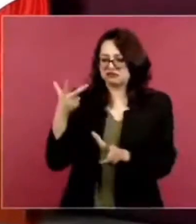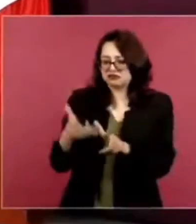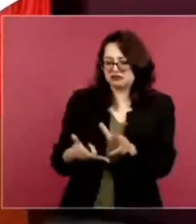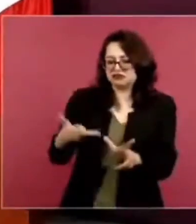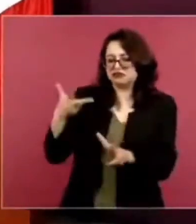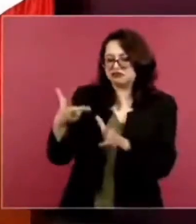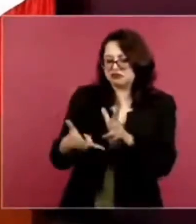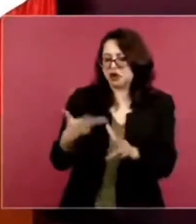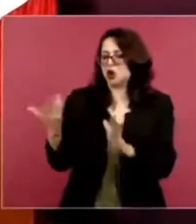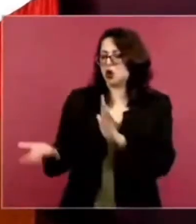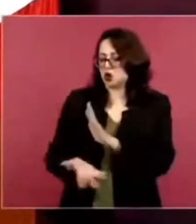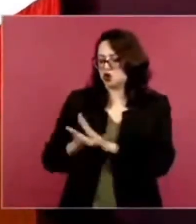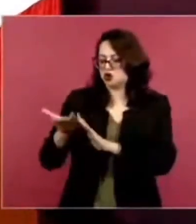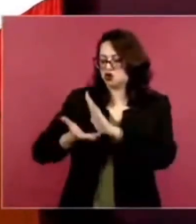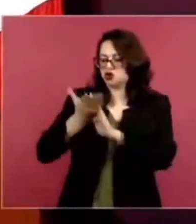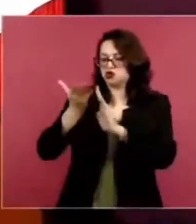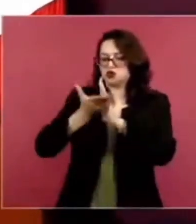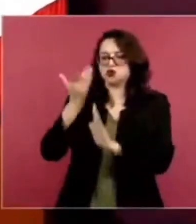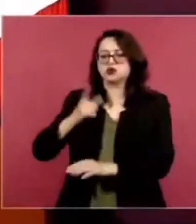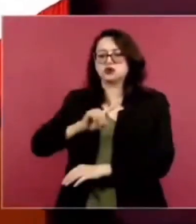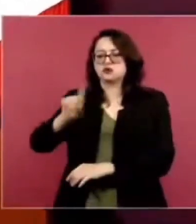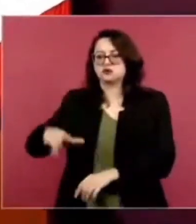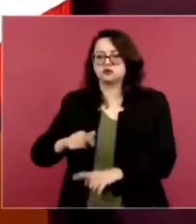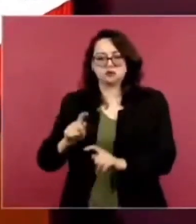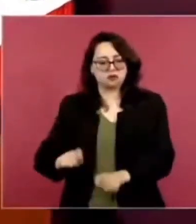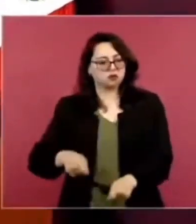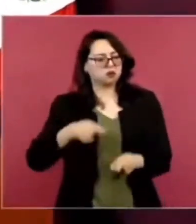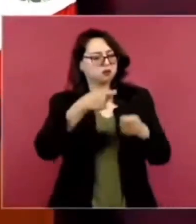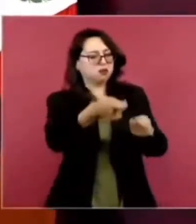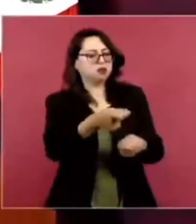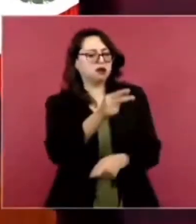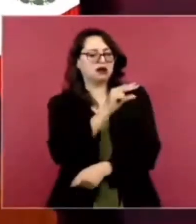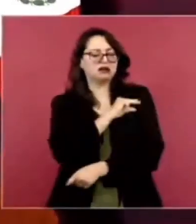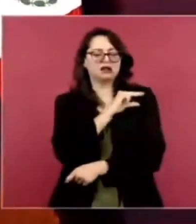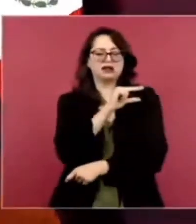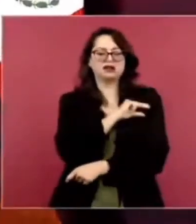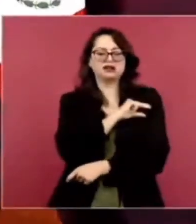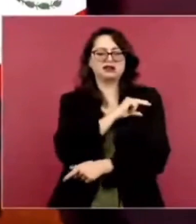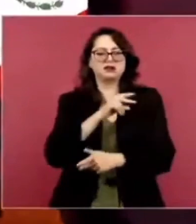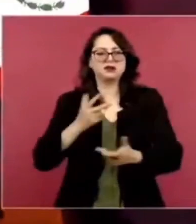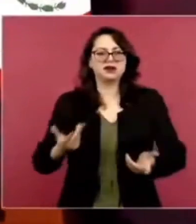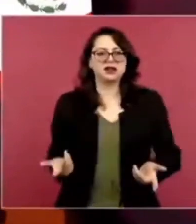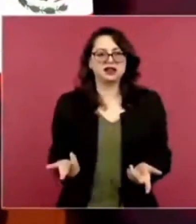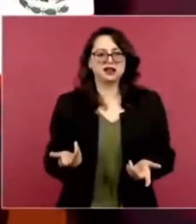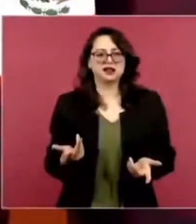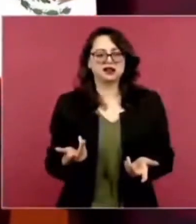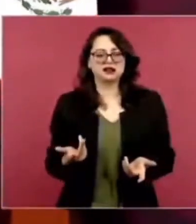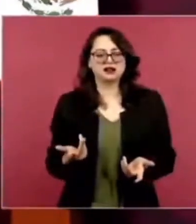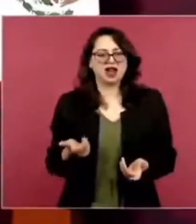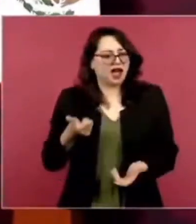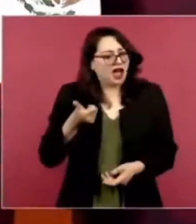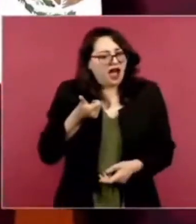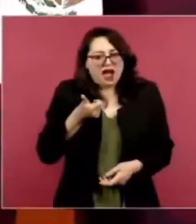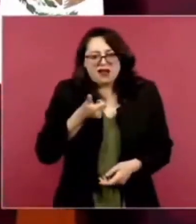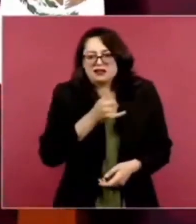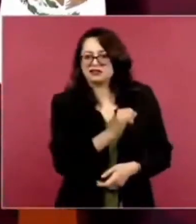construidos con dinero del pueblo y entregados en concesión a particulares.